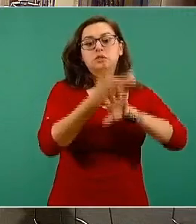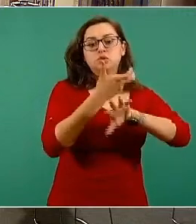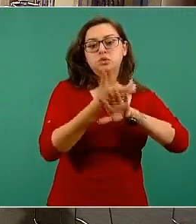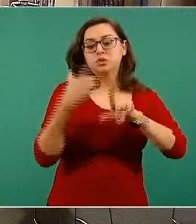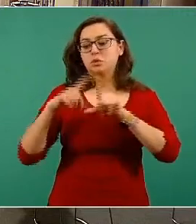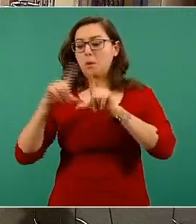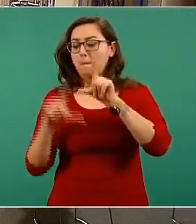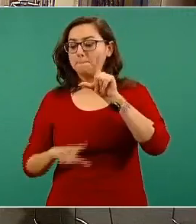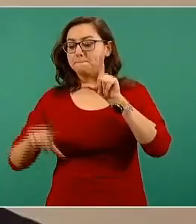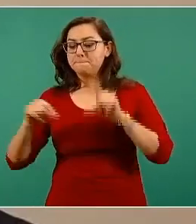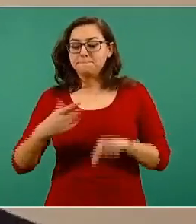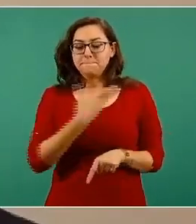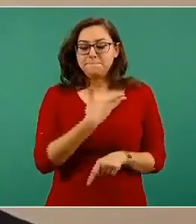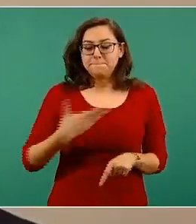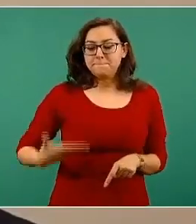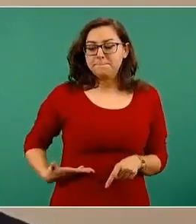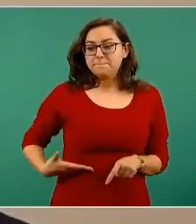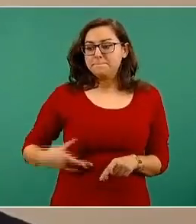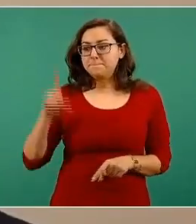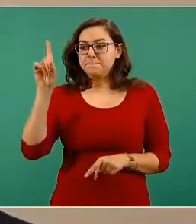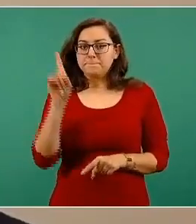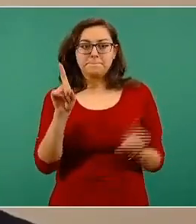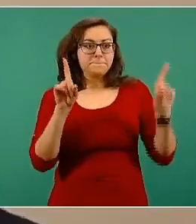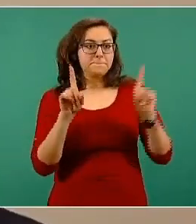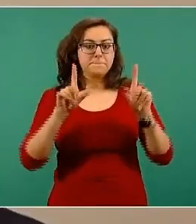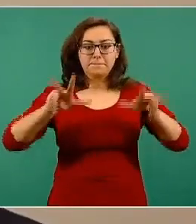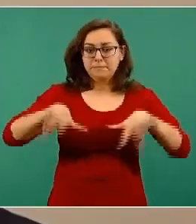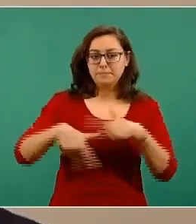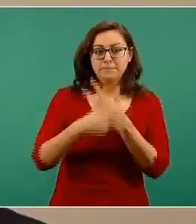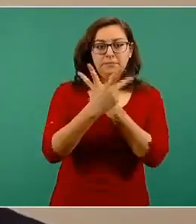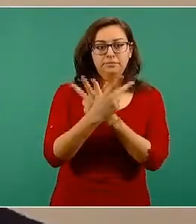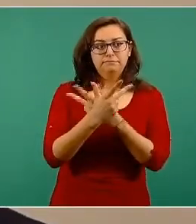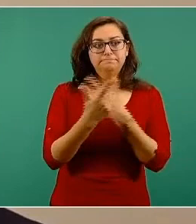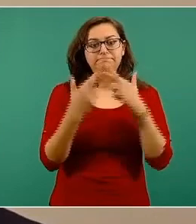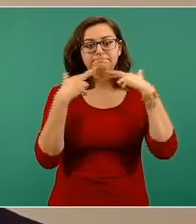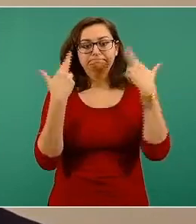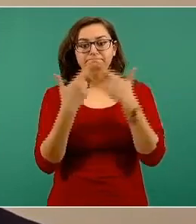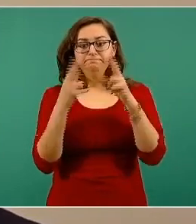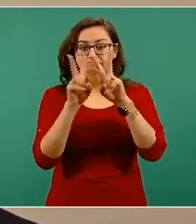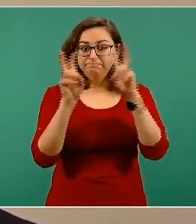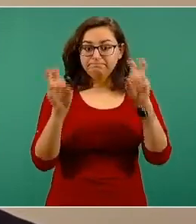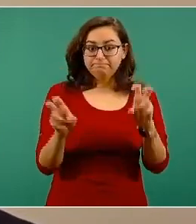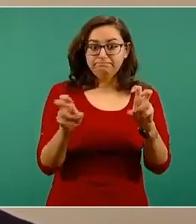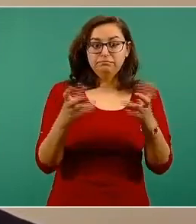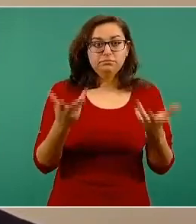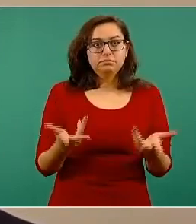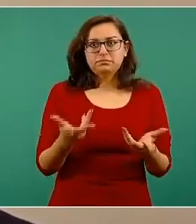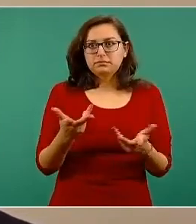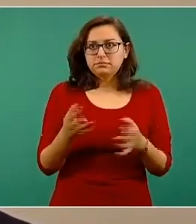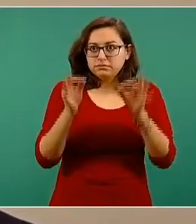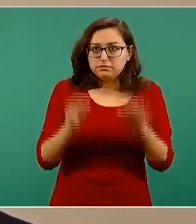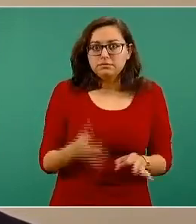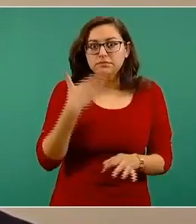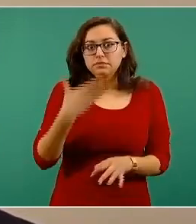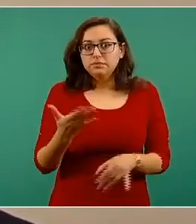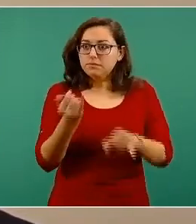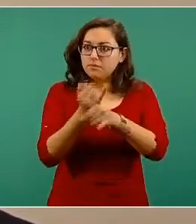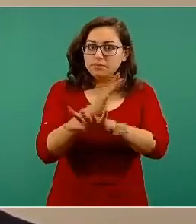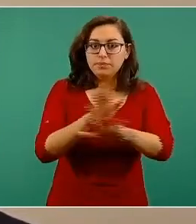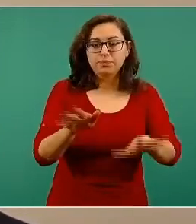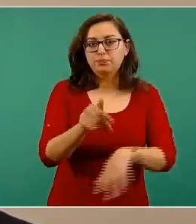presidentes, tanto el de México como el de Estados Unidos, bueno, es todavía información preliminar, no hemos